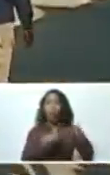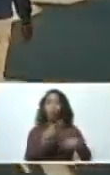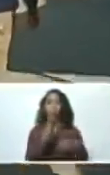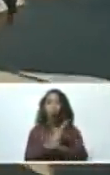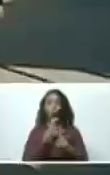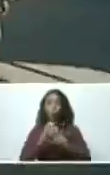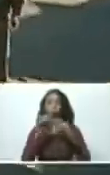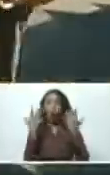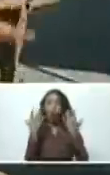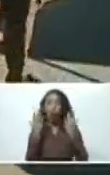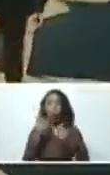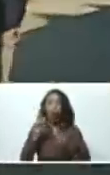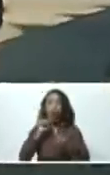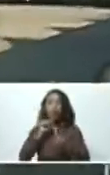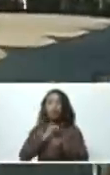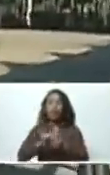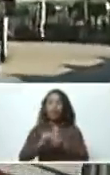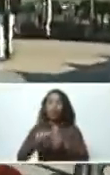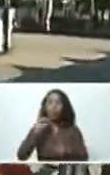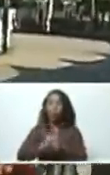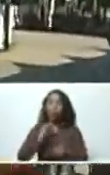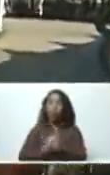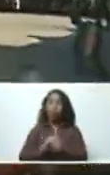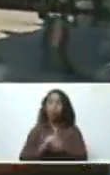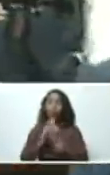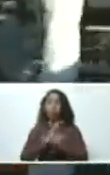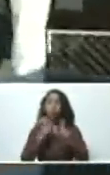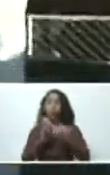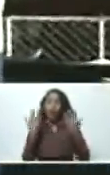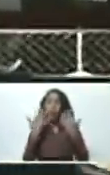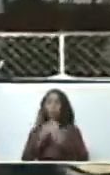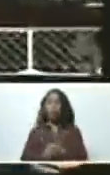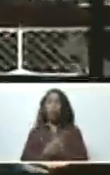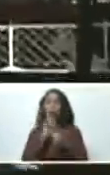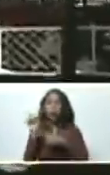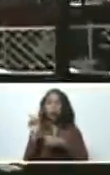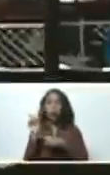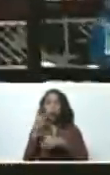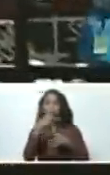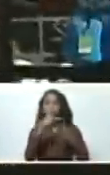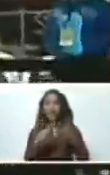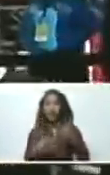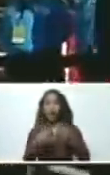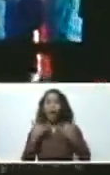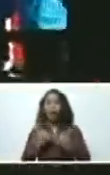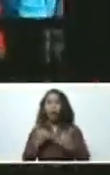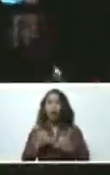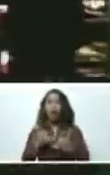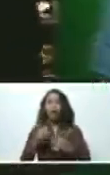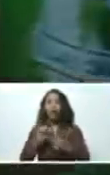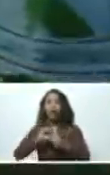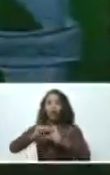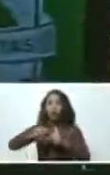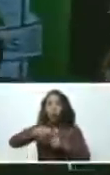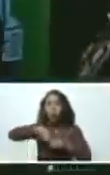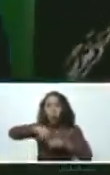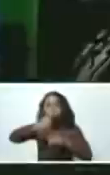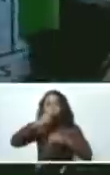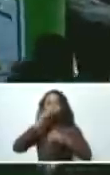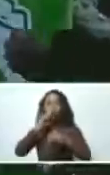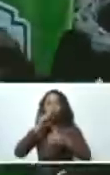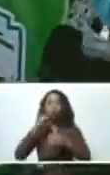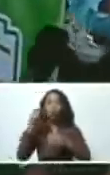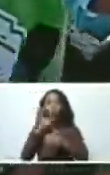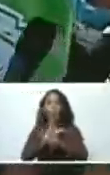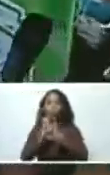artesanal, quesos madurados, mira, que tengo yo que ver con eso. Estos son parte de los emprendedores queso crema, que también queso convocamos. Queso fresco, yogur líquido, yogur griego. ¿Cómo